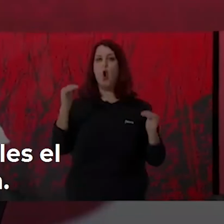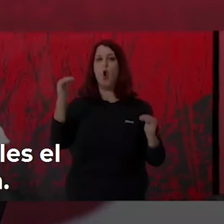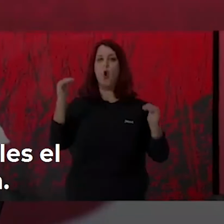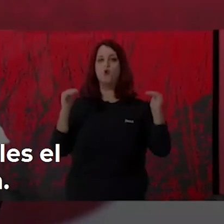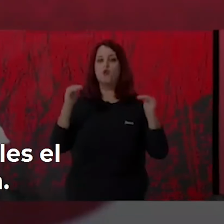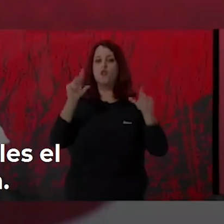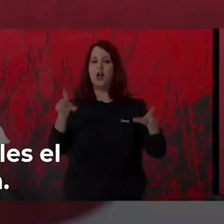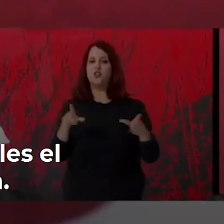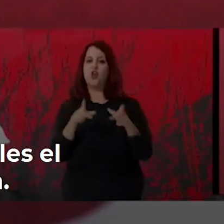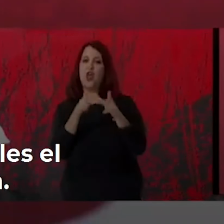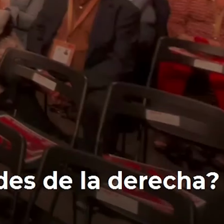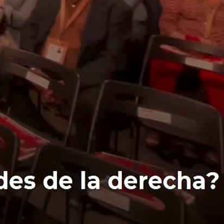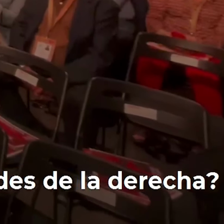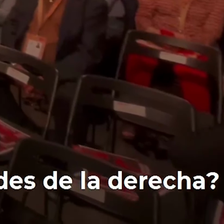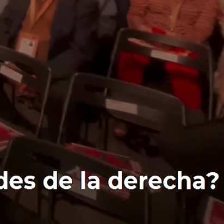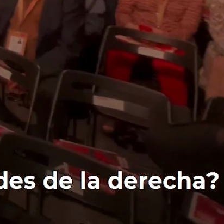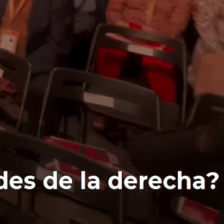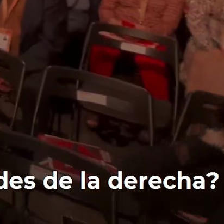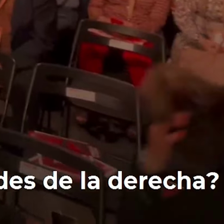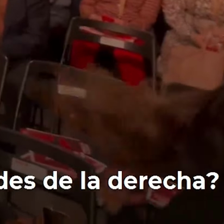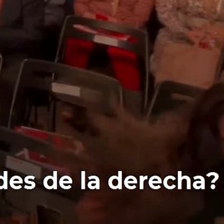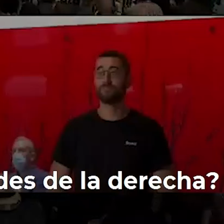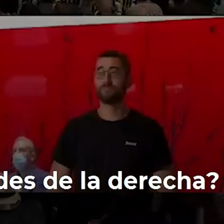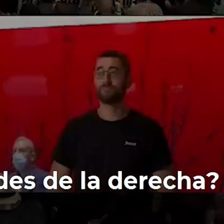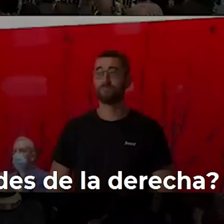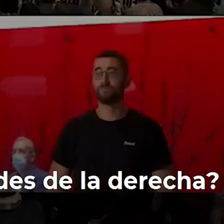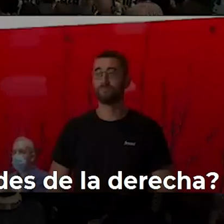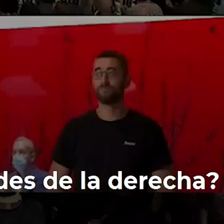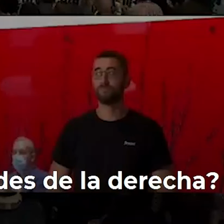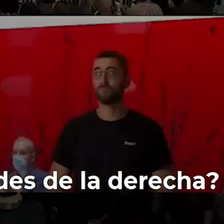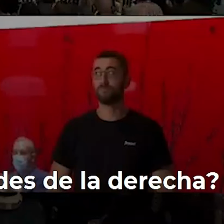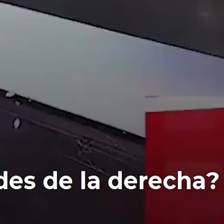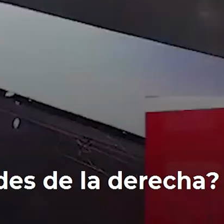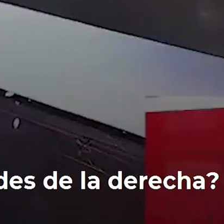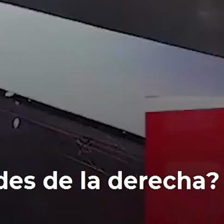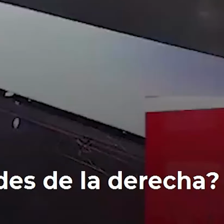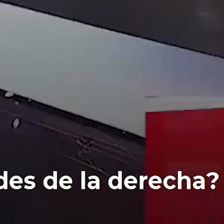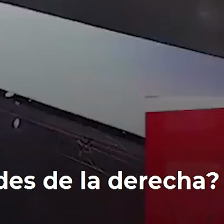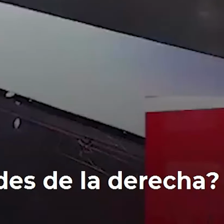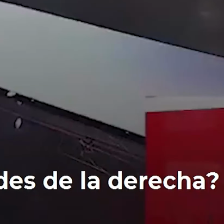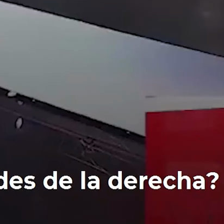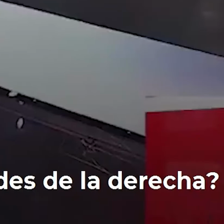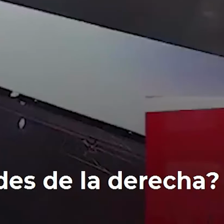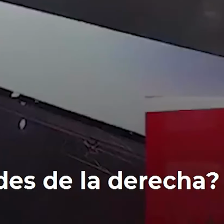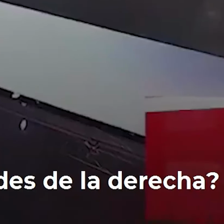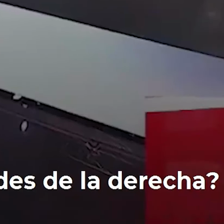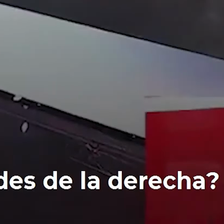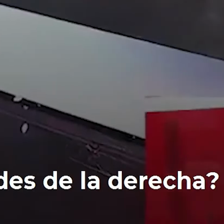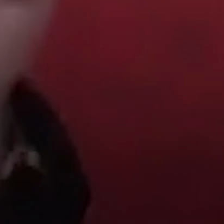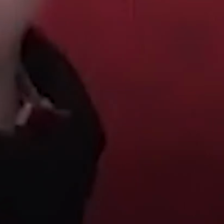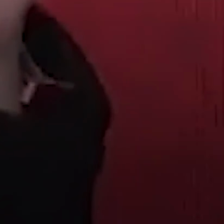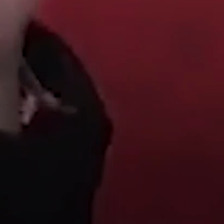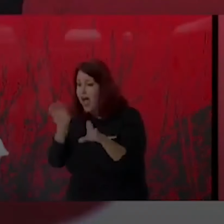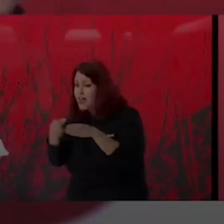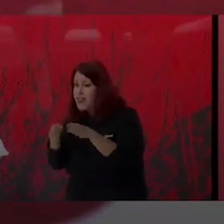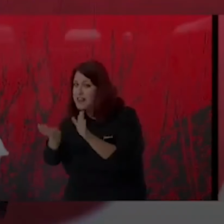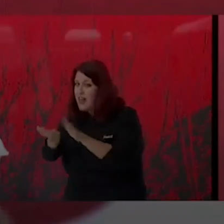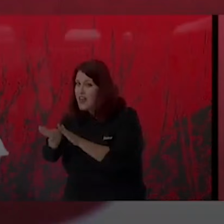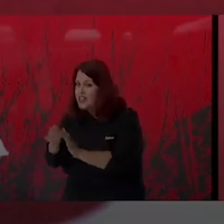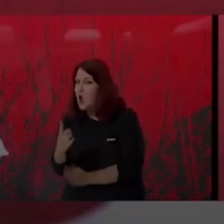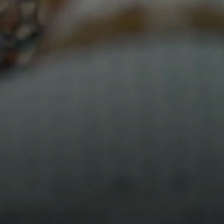social y de la esperanza. ¿Alguien recuerda un solo avance en derechos y libertades de la derecha? ¿Uno